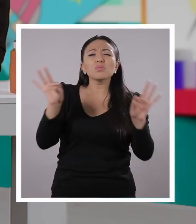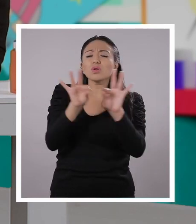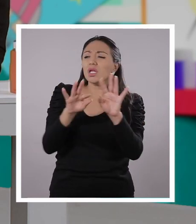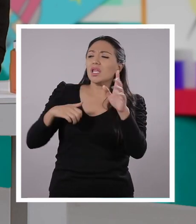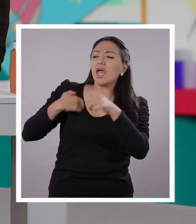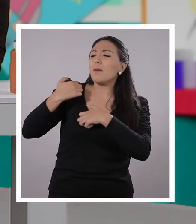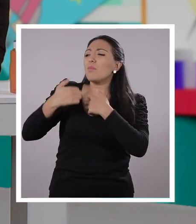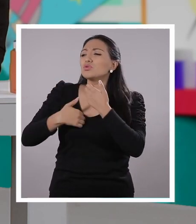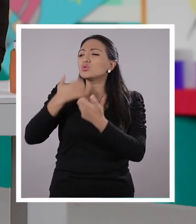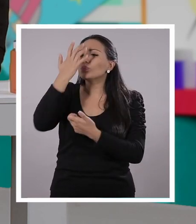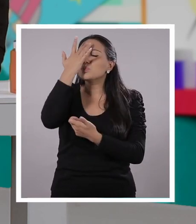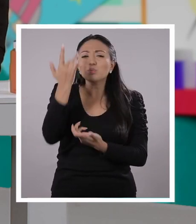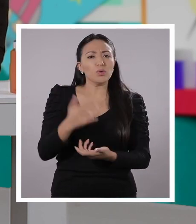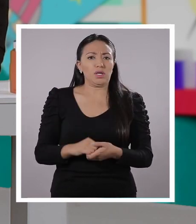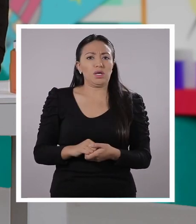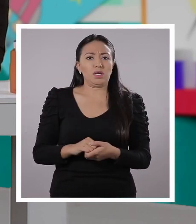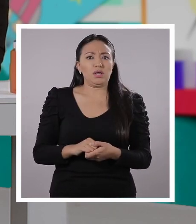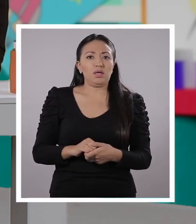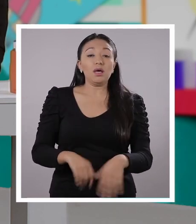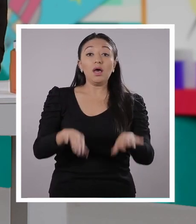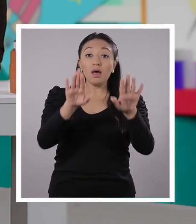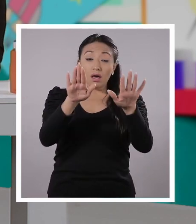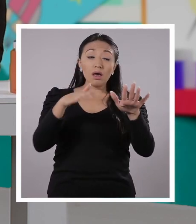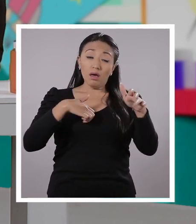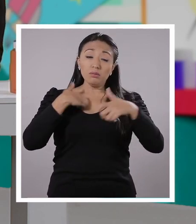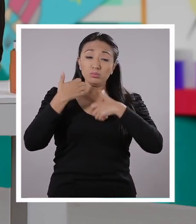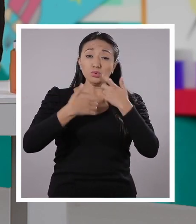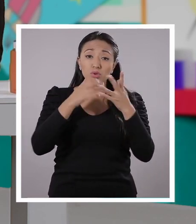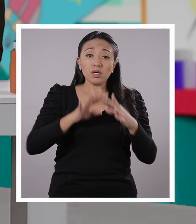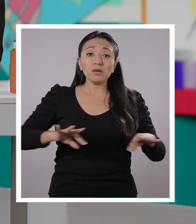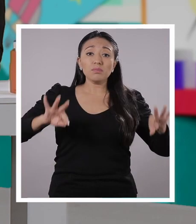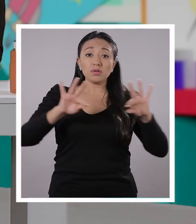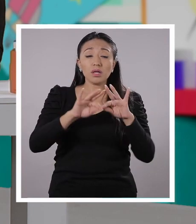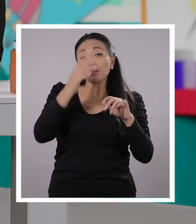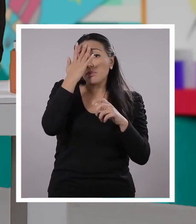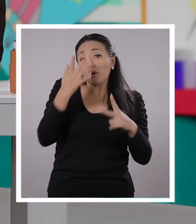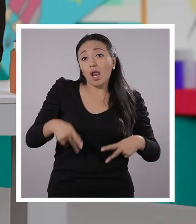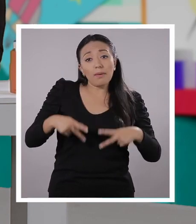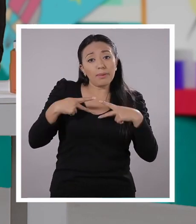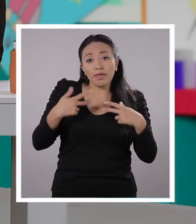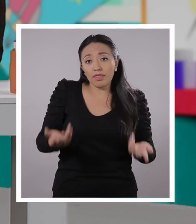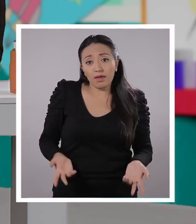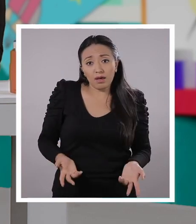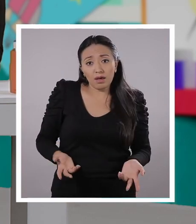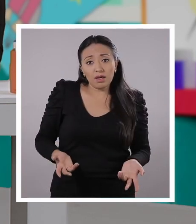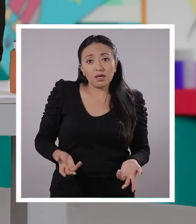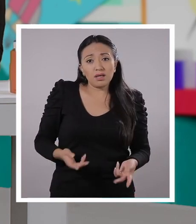tan importantes las emociones? Profe, porque con ellas podemos nosotros sobrellevar nuestra vida.